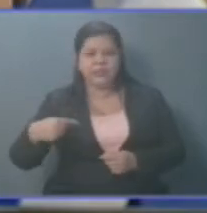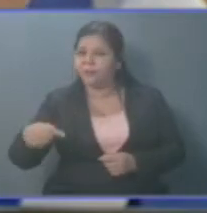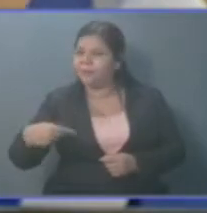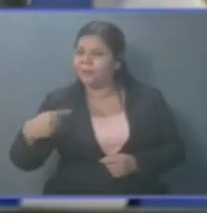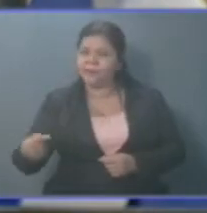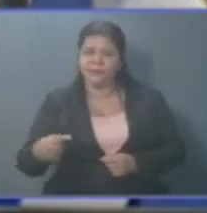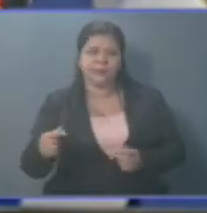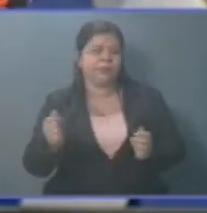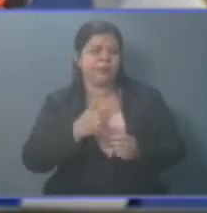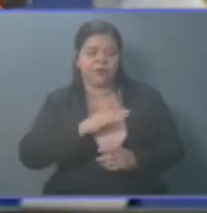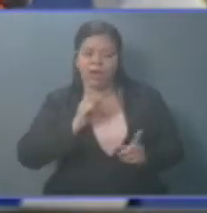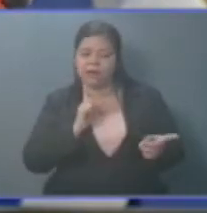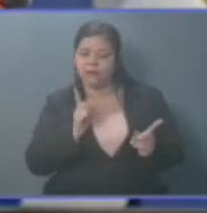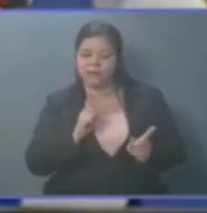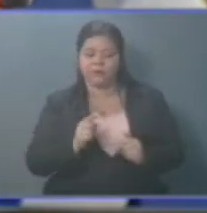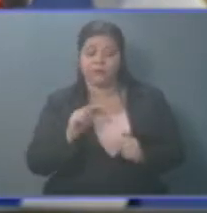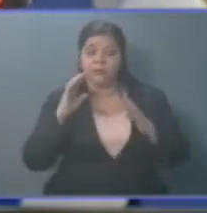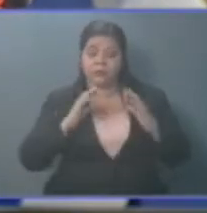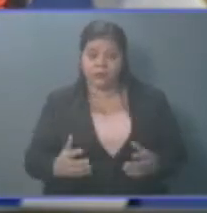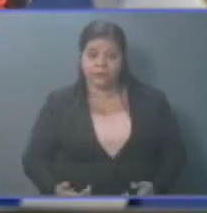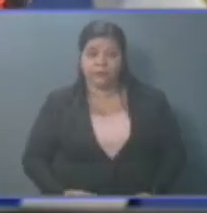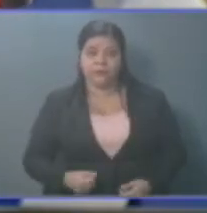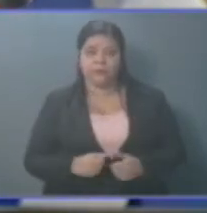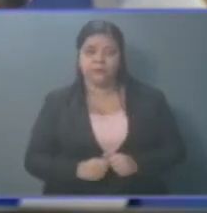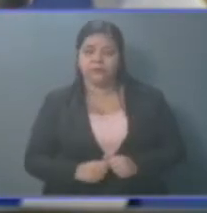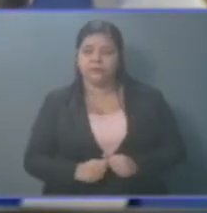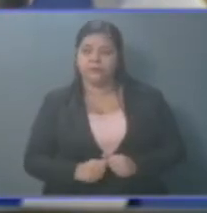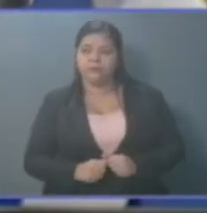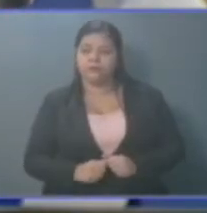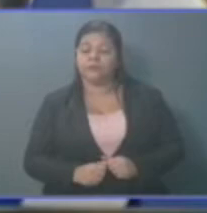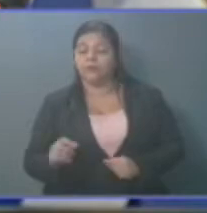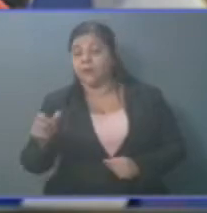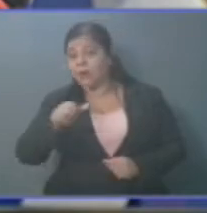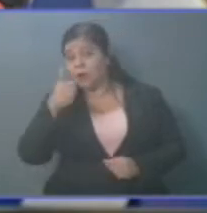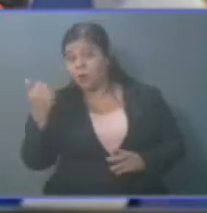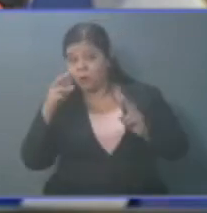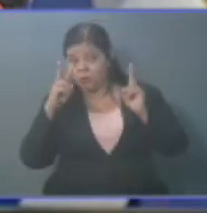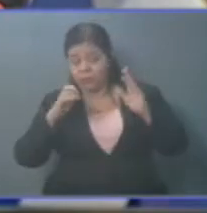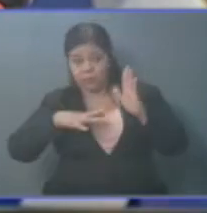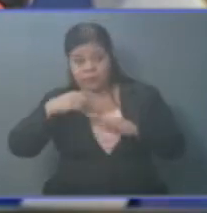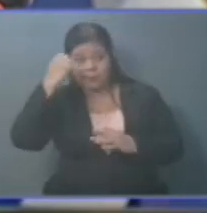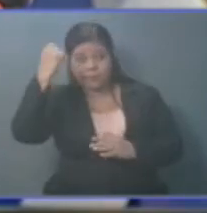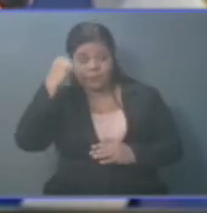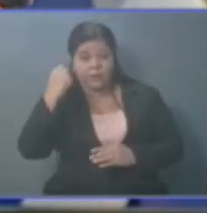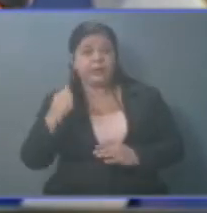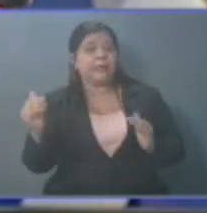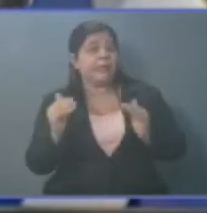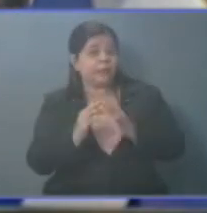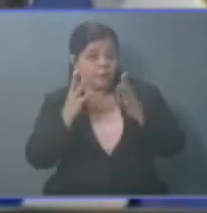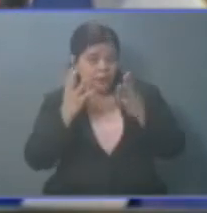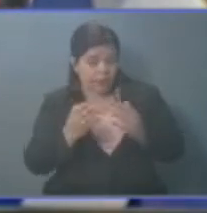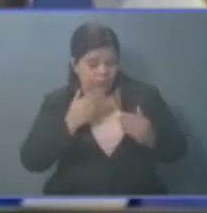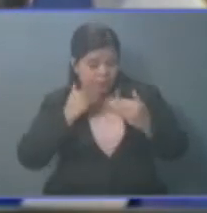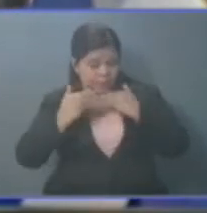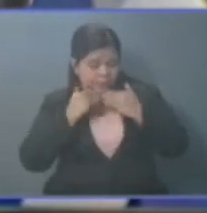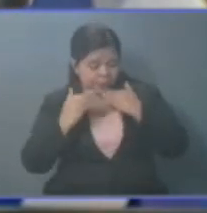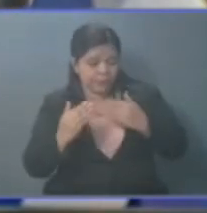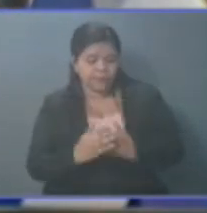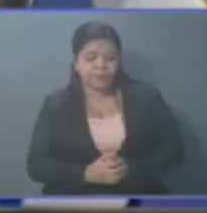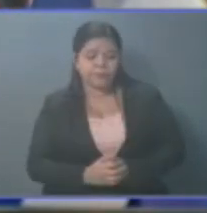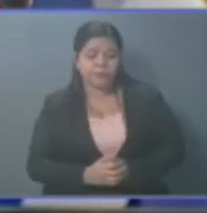permanentemente un comportamiento de este gobierno. Hay otro tema importante que vale la pena señalar.